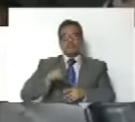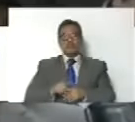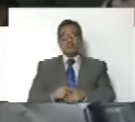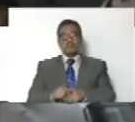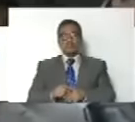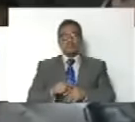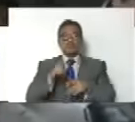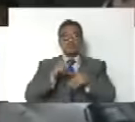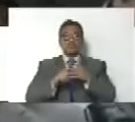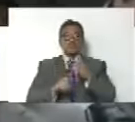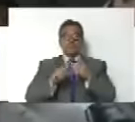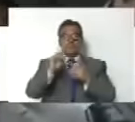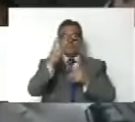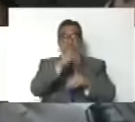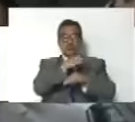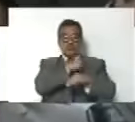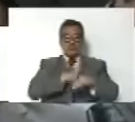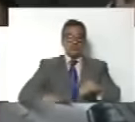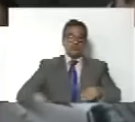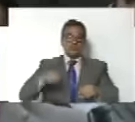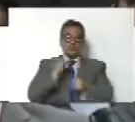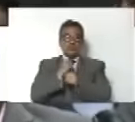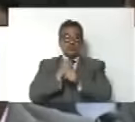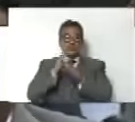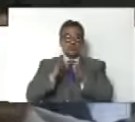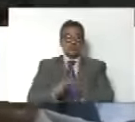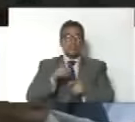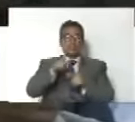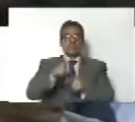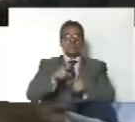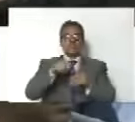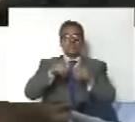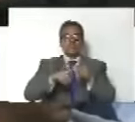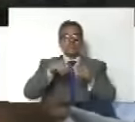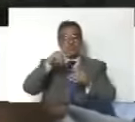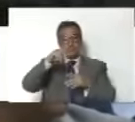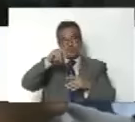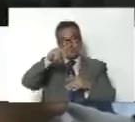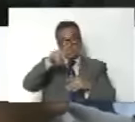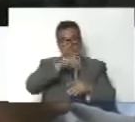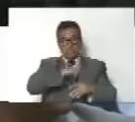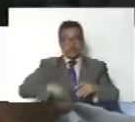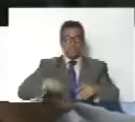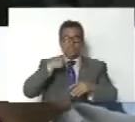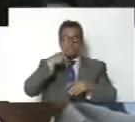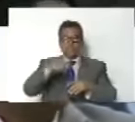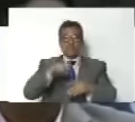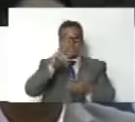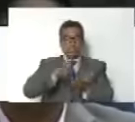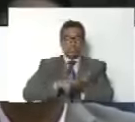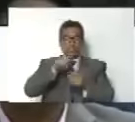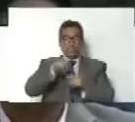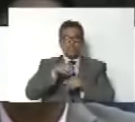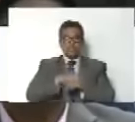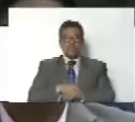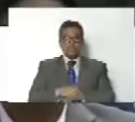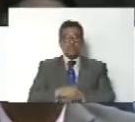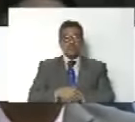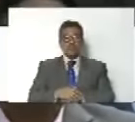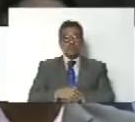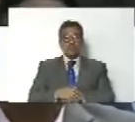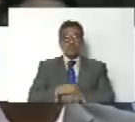No es poca cosa tener al primer presidente obrero en Miraflores y ratificarlo para que